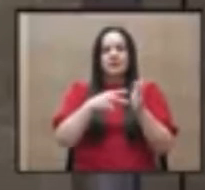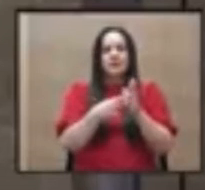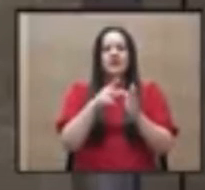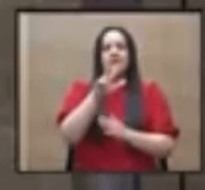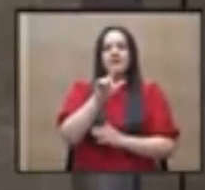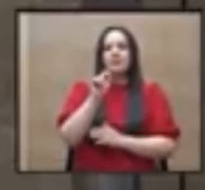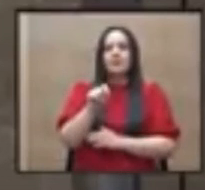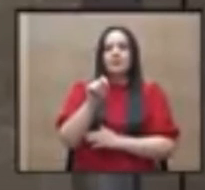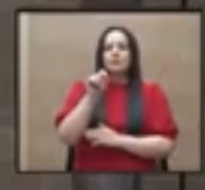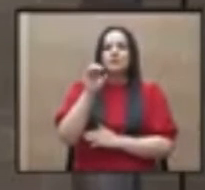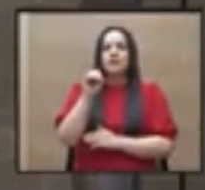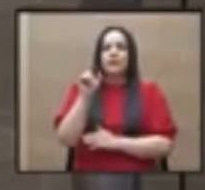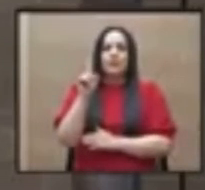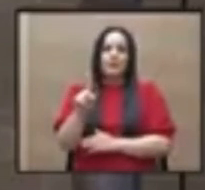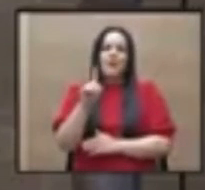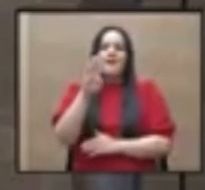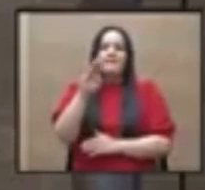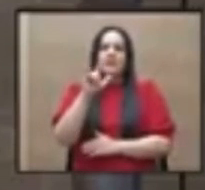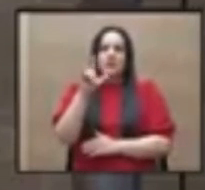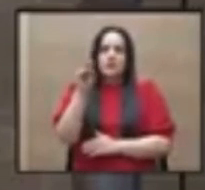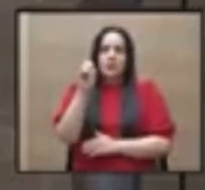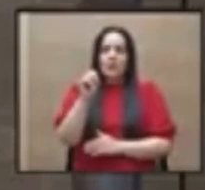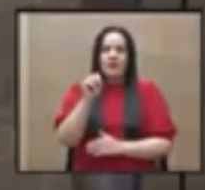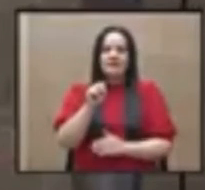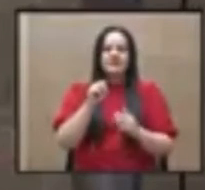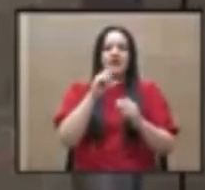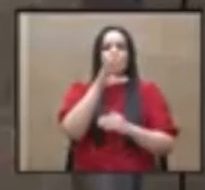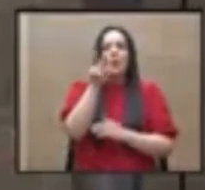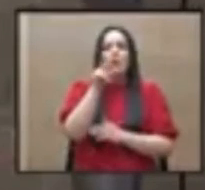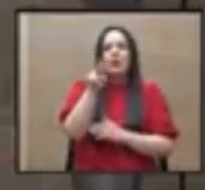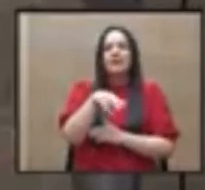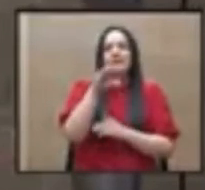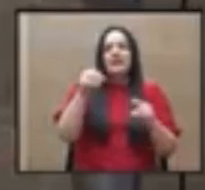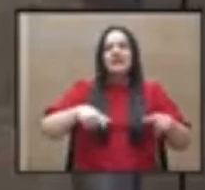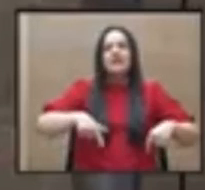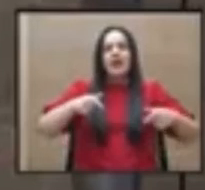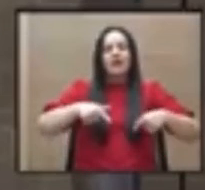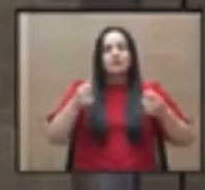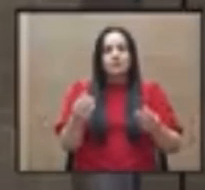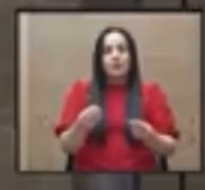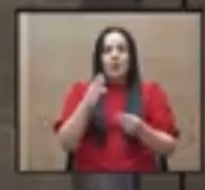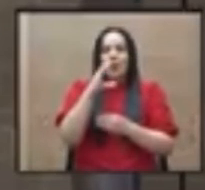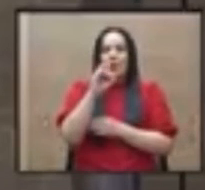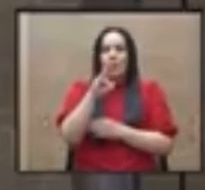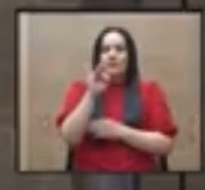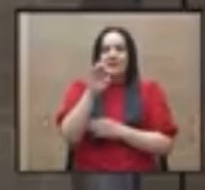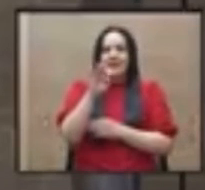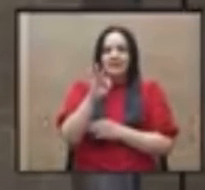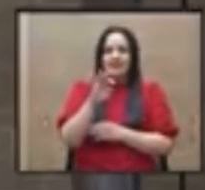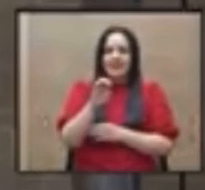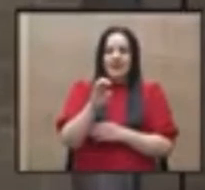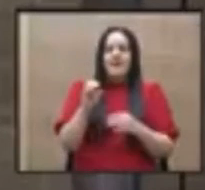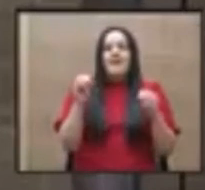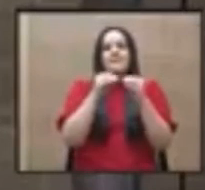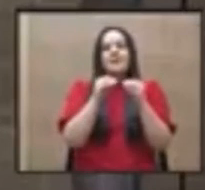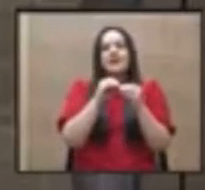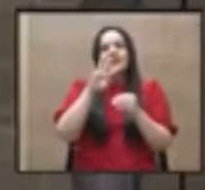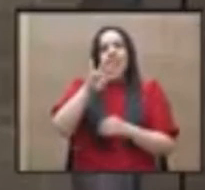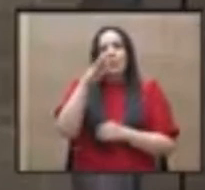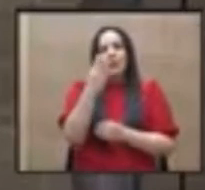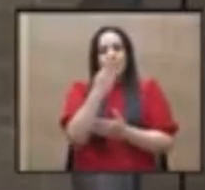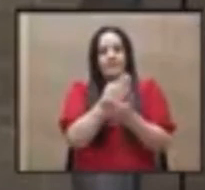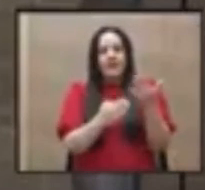3.01 billones de colones de gasto corriente, más de la cuarta parte del